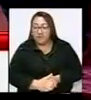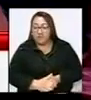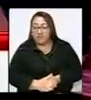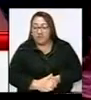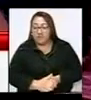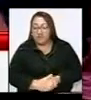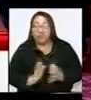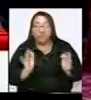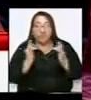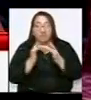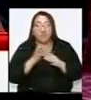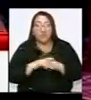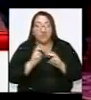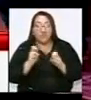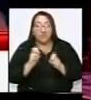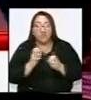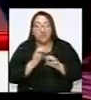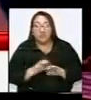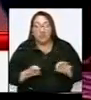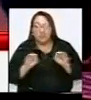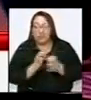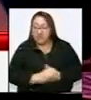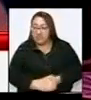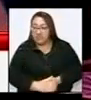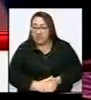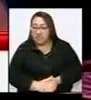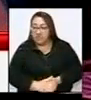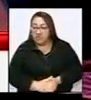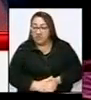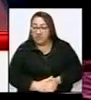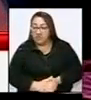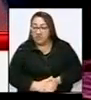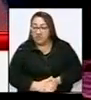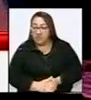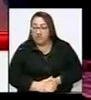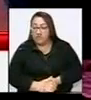vinculante, ¿no?, que es un aspecto importante.